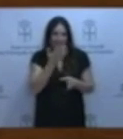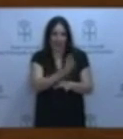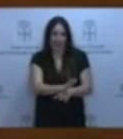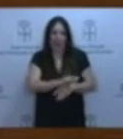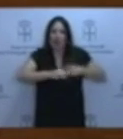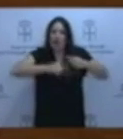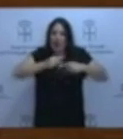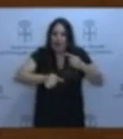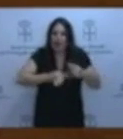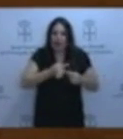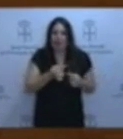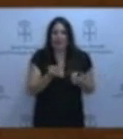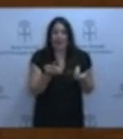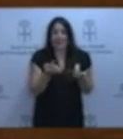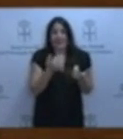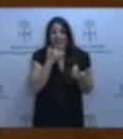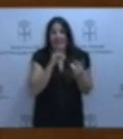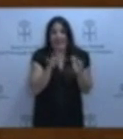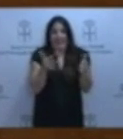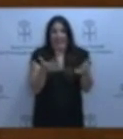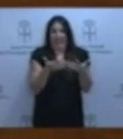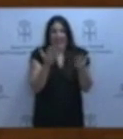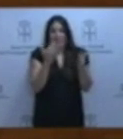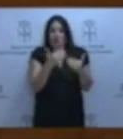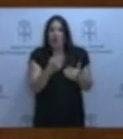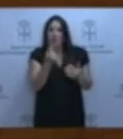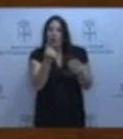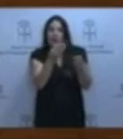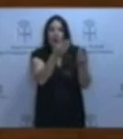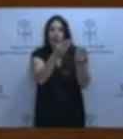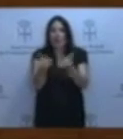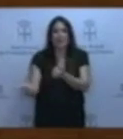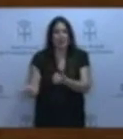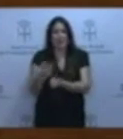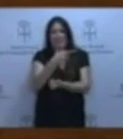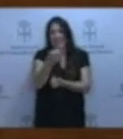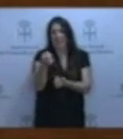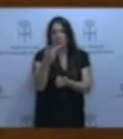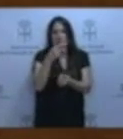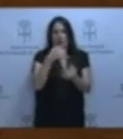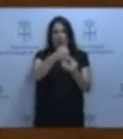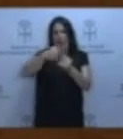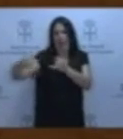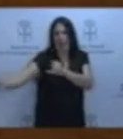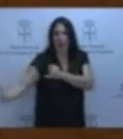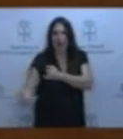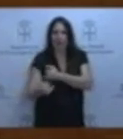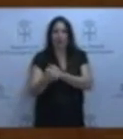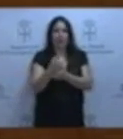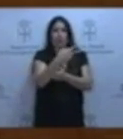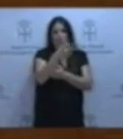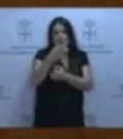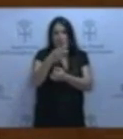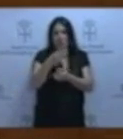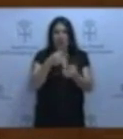Familias que apenas reciben señal de Internet, mientras el dinero desaparecía en cientos de kilómetros de cable, en 220 kilómetros de cable